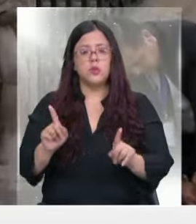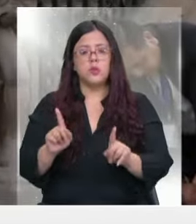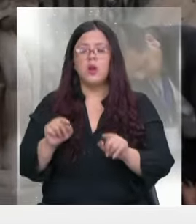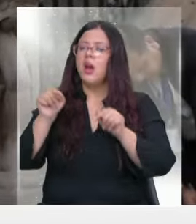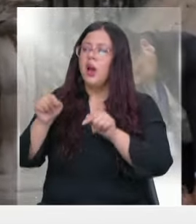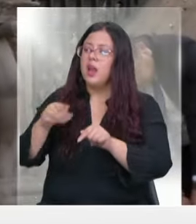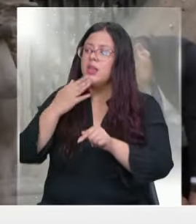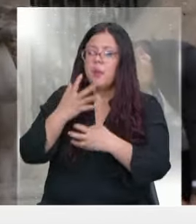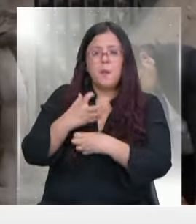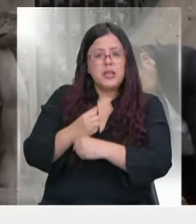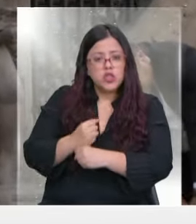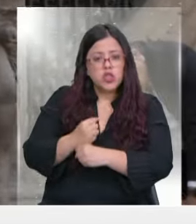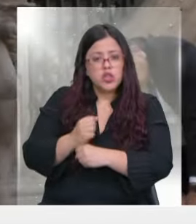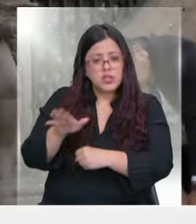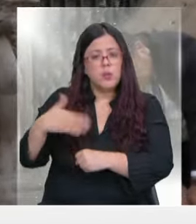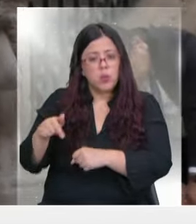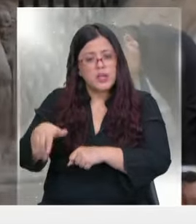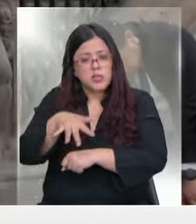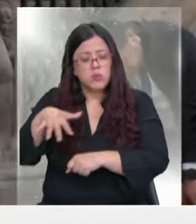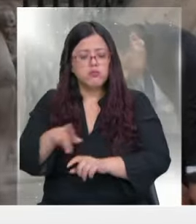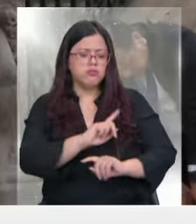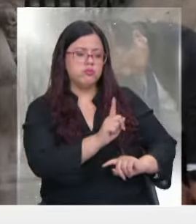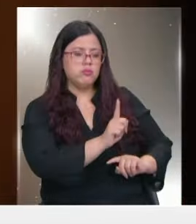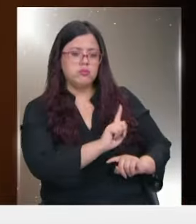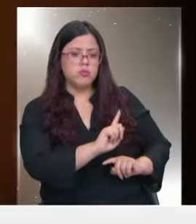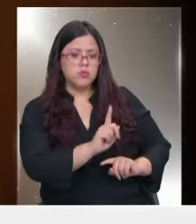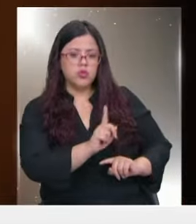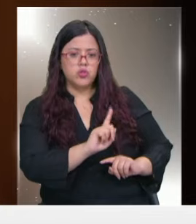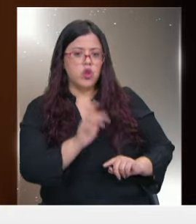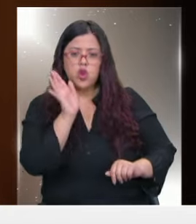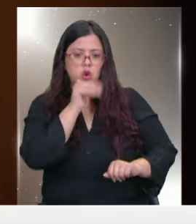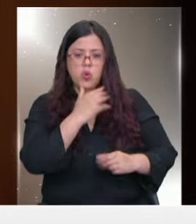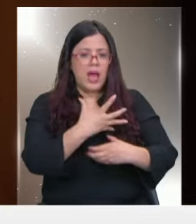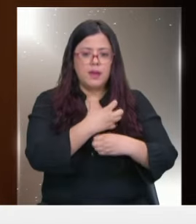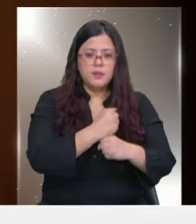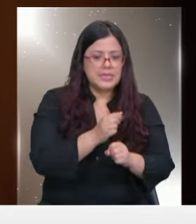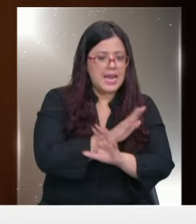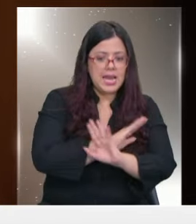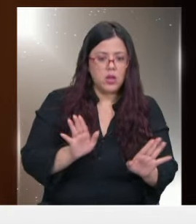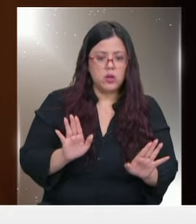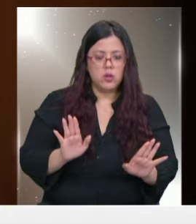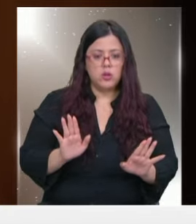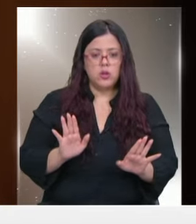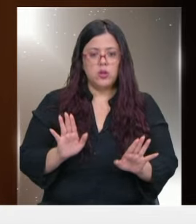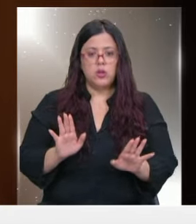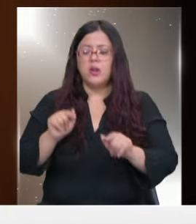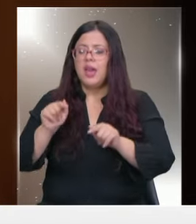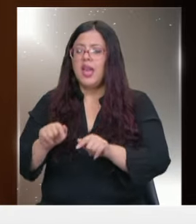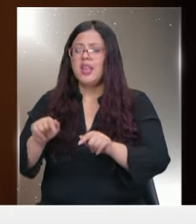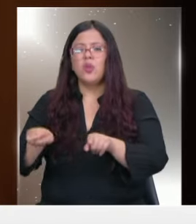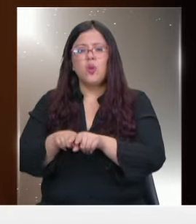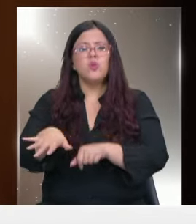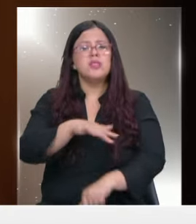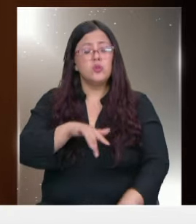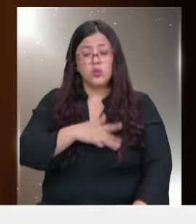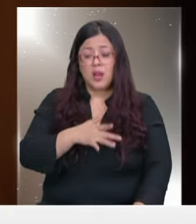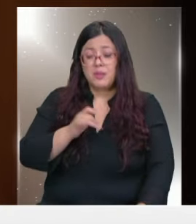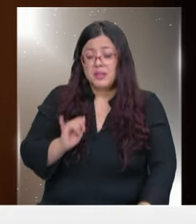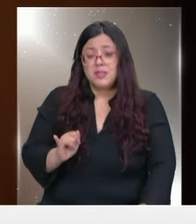alguna presión no. posterior al hecho? No. No hay presiones, no. Este fue un hecho muy triste, muy